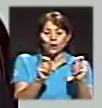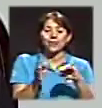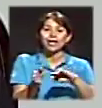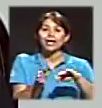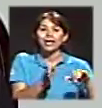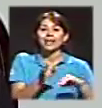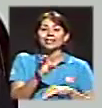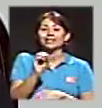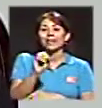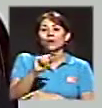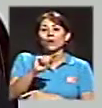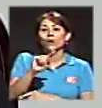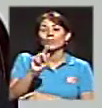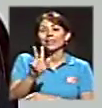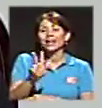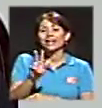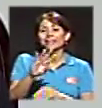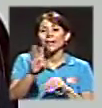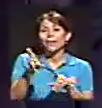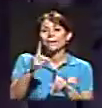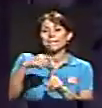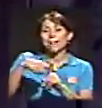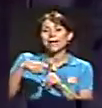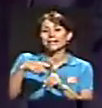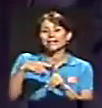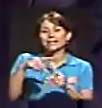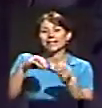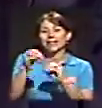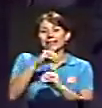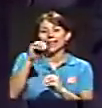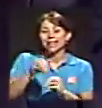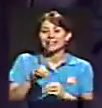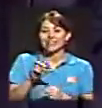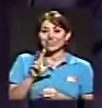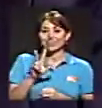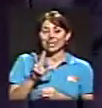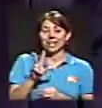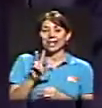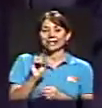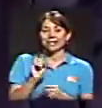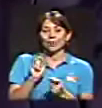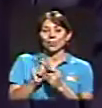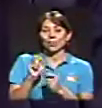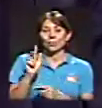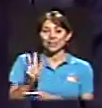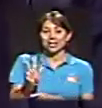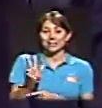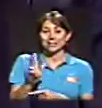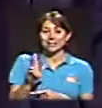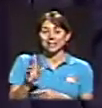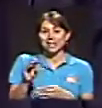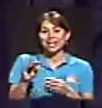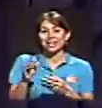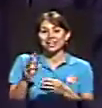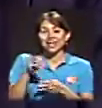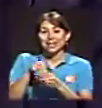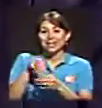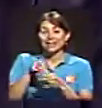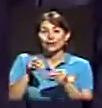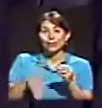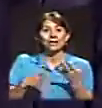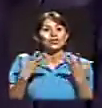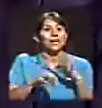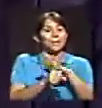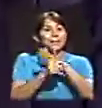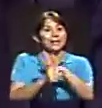más de intereses y un 0,6 menos de ingresos, ya tenemos más de un 1% de presión sobre el déficit. Antes de empezar